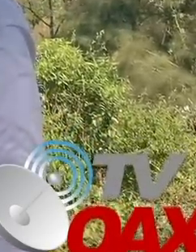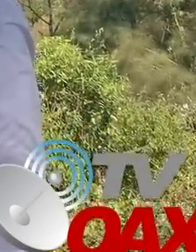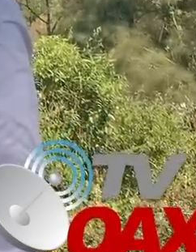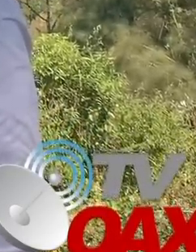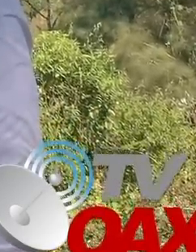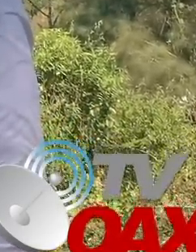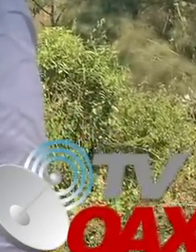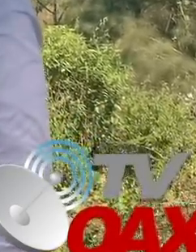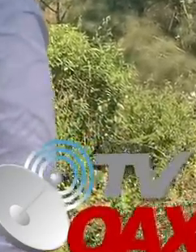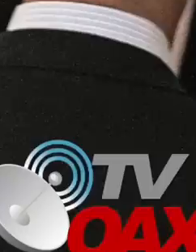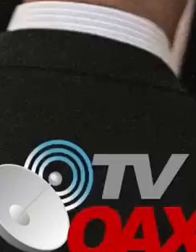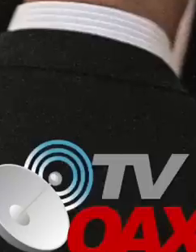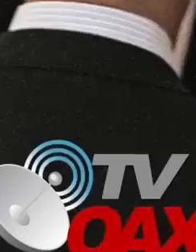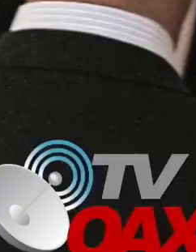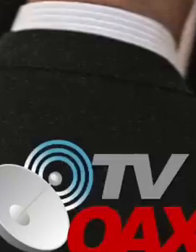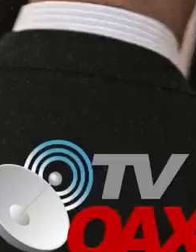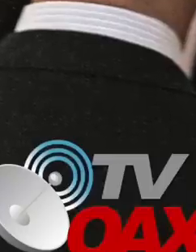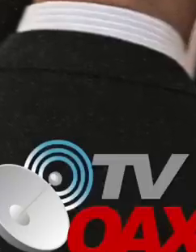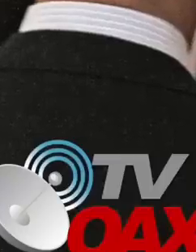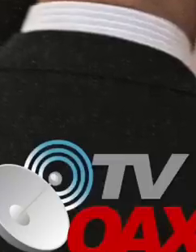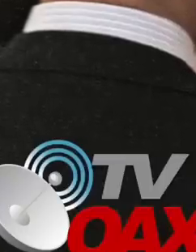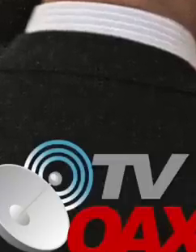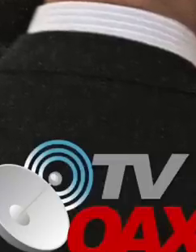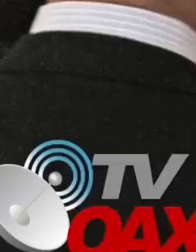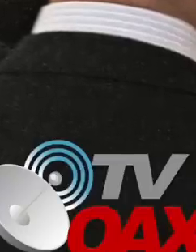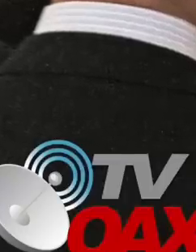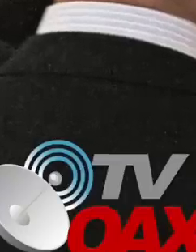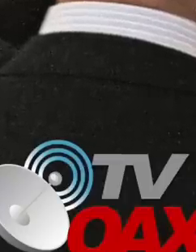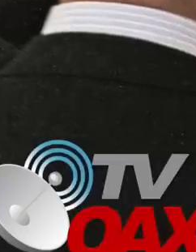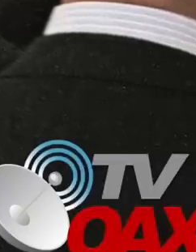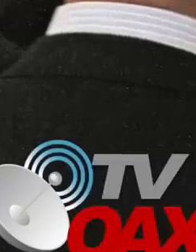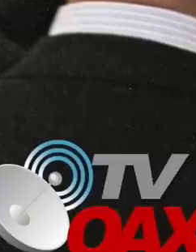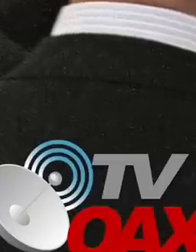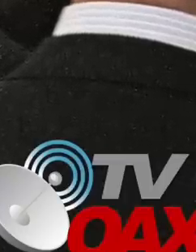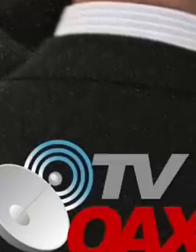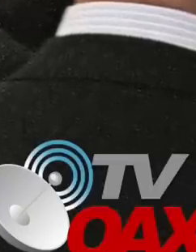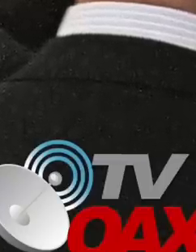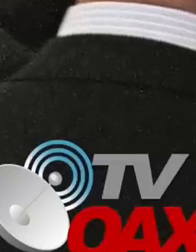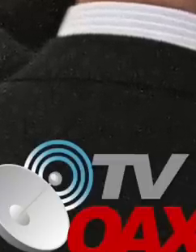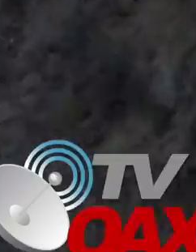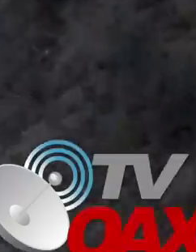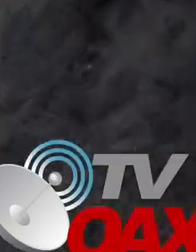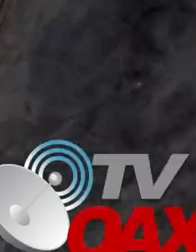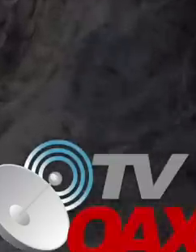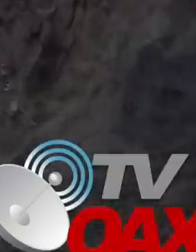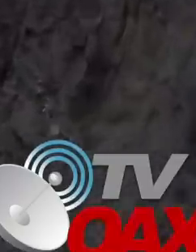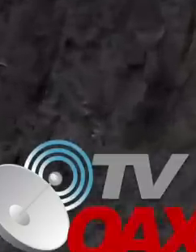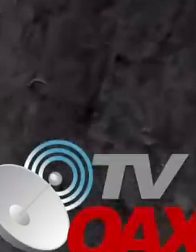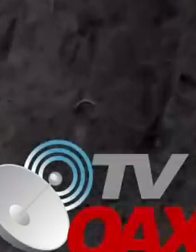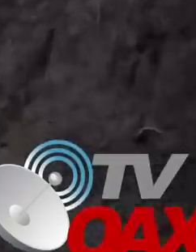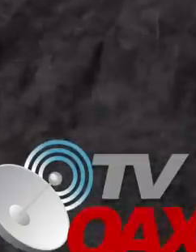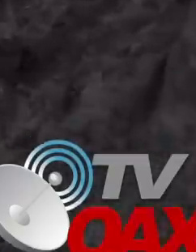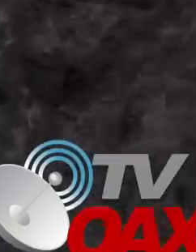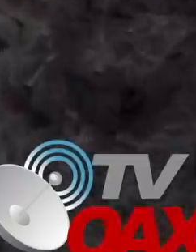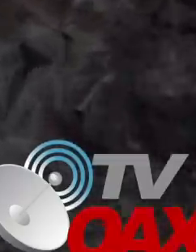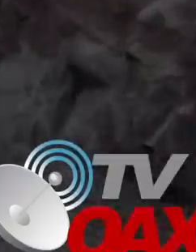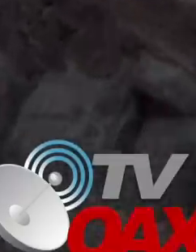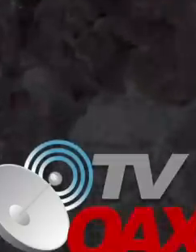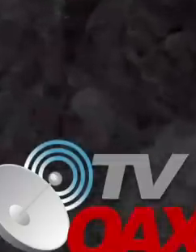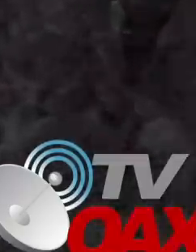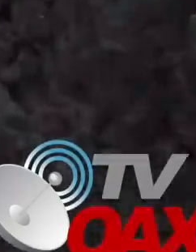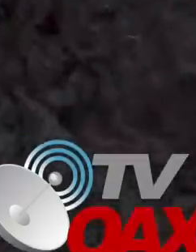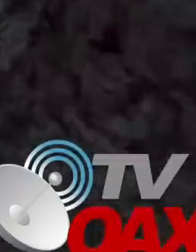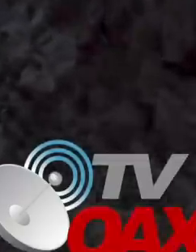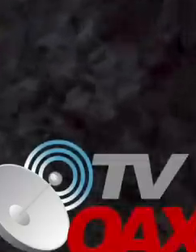se enfrenta a los grandes empresarios que se creían dueño de México en los tiempos anteriores, pero ahora